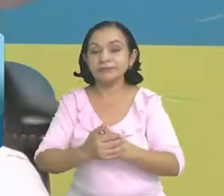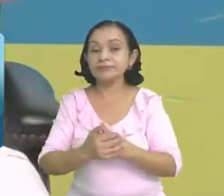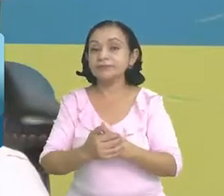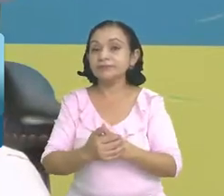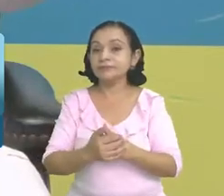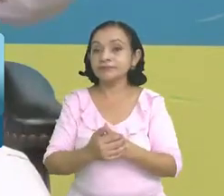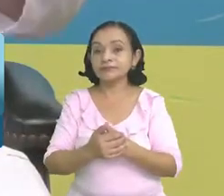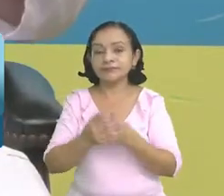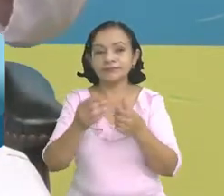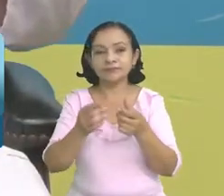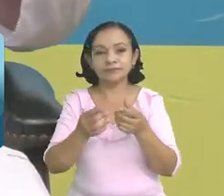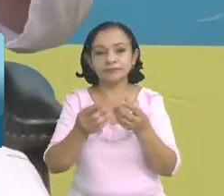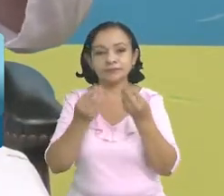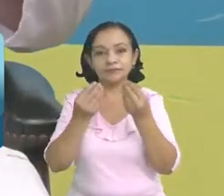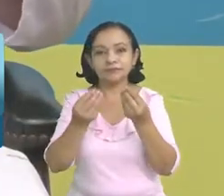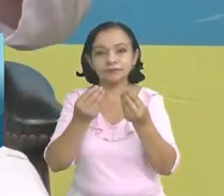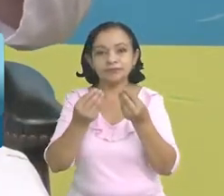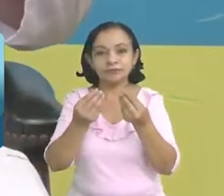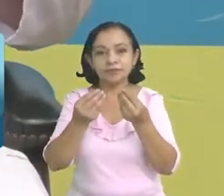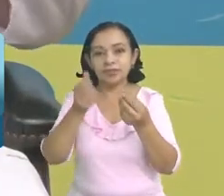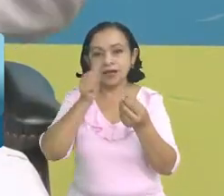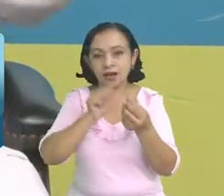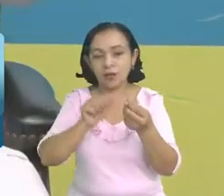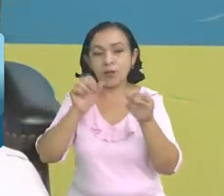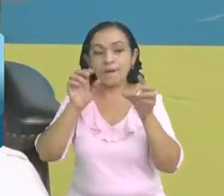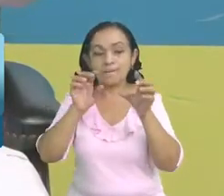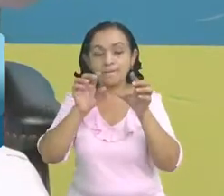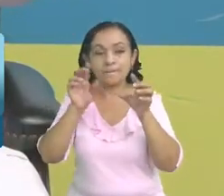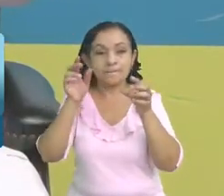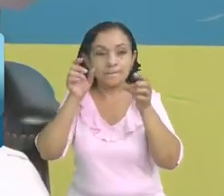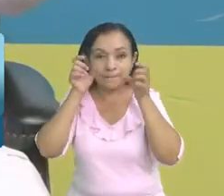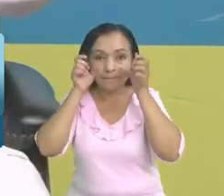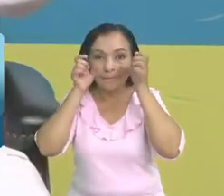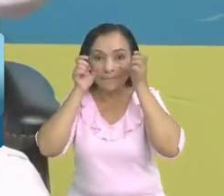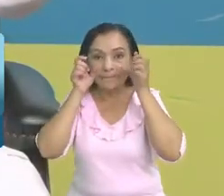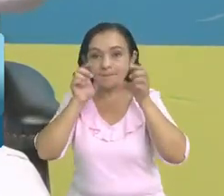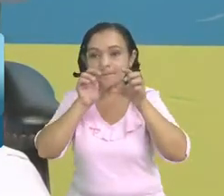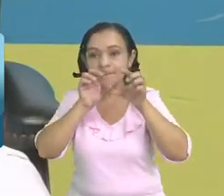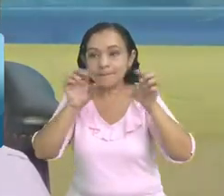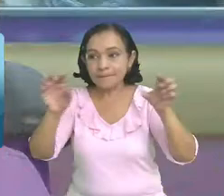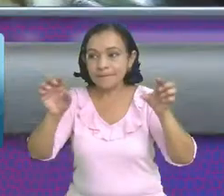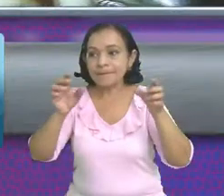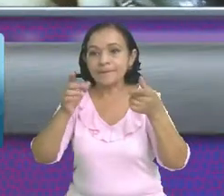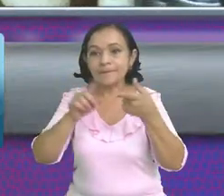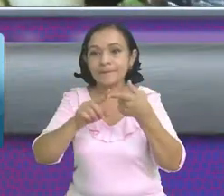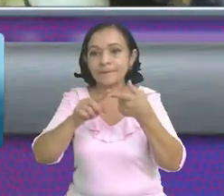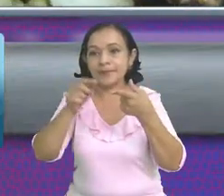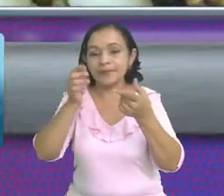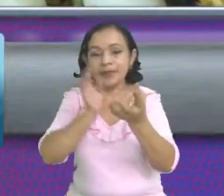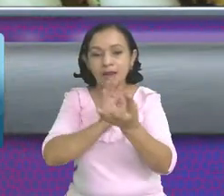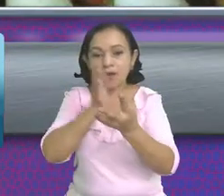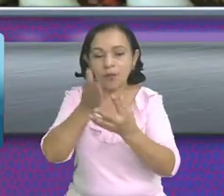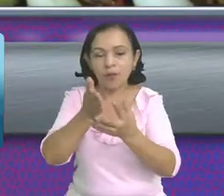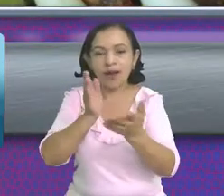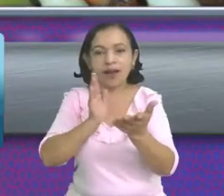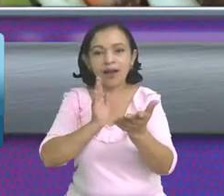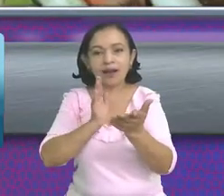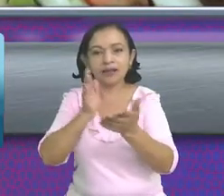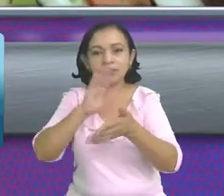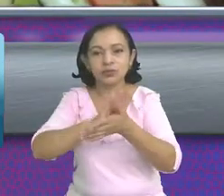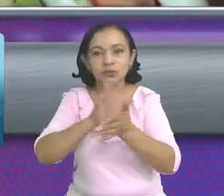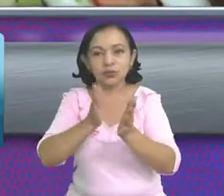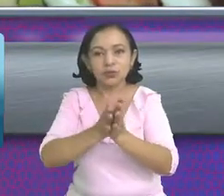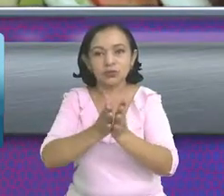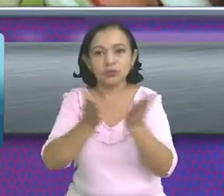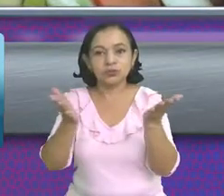pues, bastante pepino porque lleva bastante agua, ¿de acuerdo? Entonces puedes jugar con eso. Ya si le echas aguacate, plátano, tortilla,